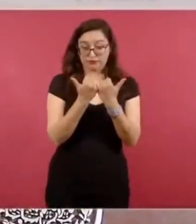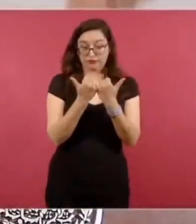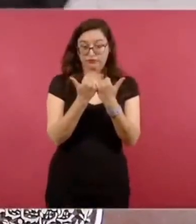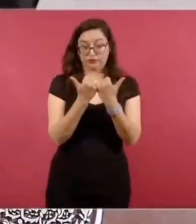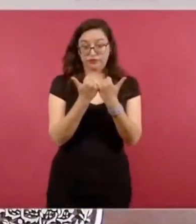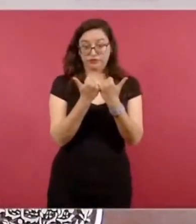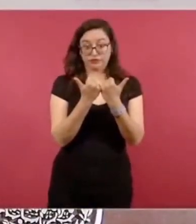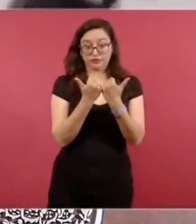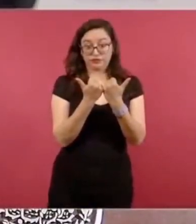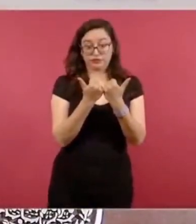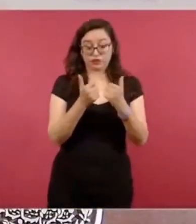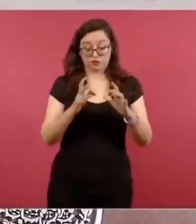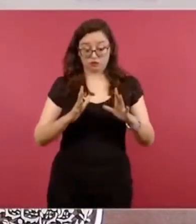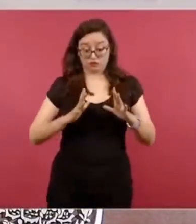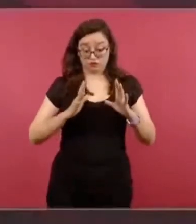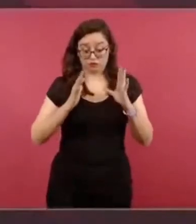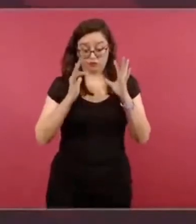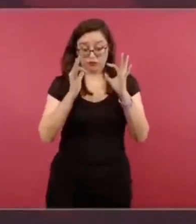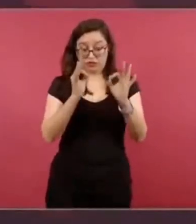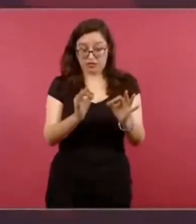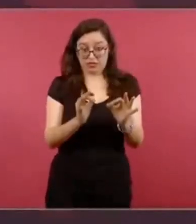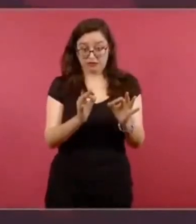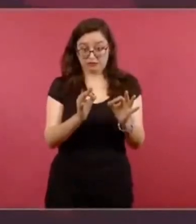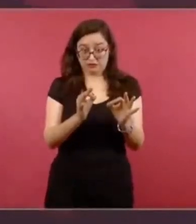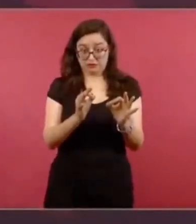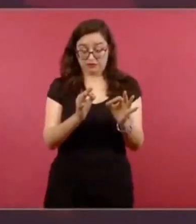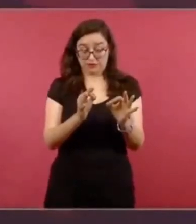está creada para